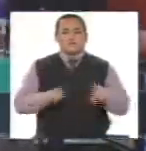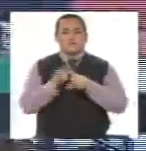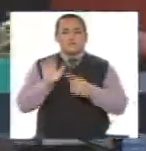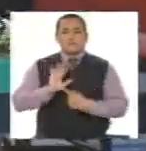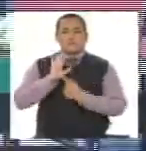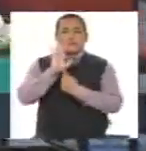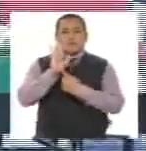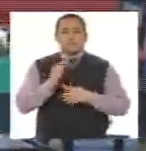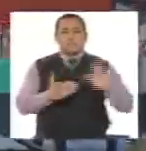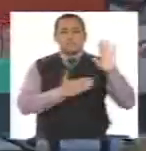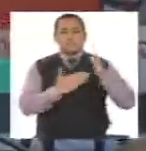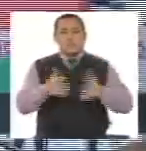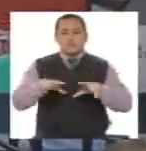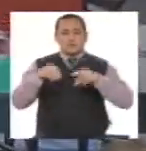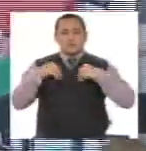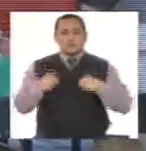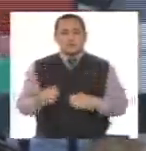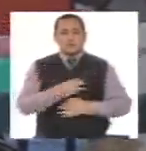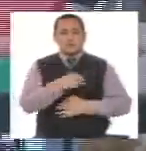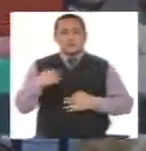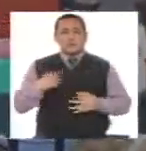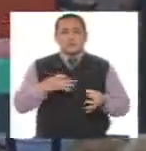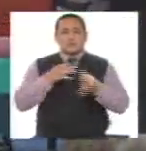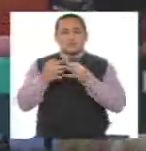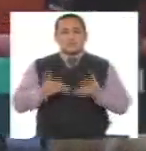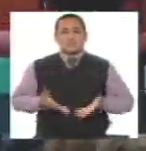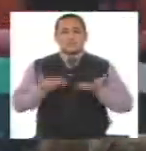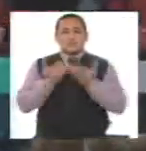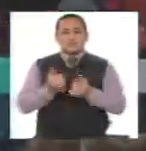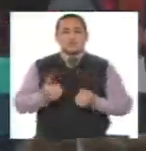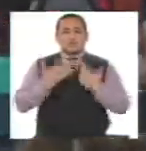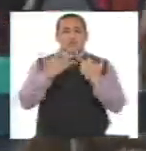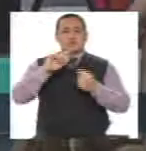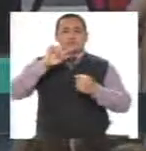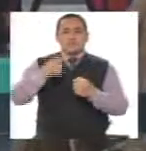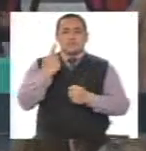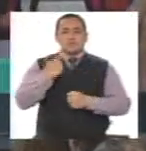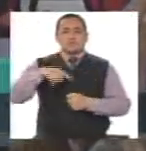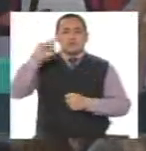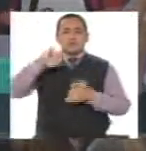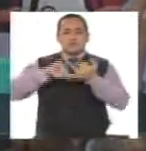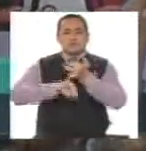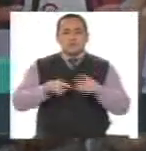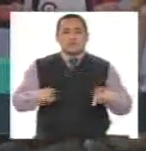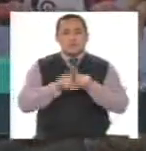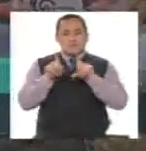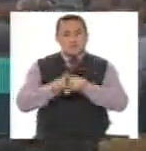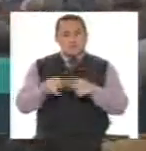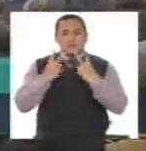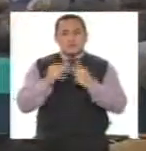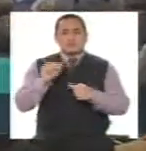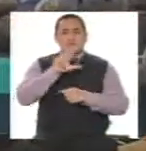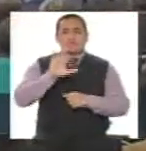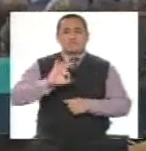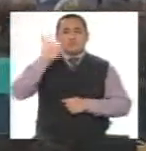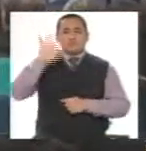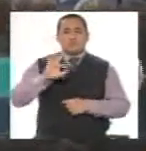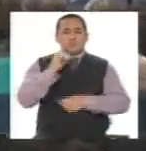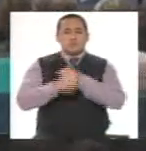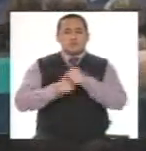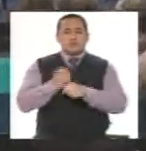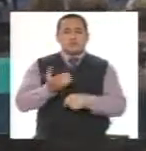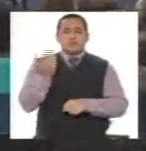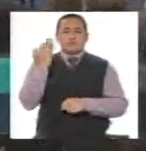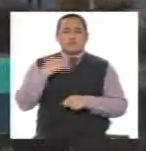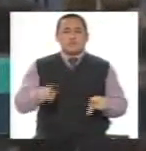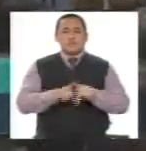del compromiso asumido, la ministra Rubio dijo que este año se han destinado 8.000 millones de soles para el desarrollo infantil temprano, 35% más que el año anterior,